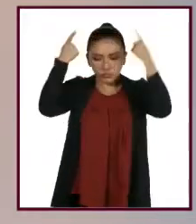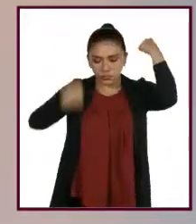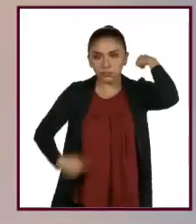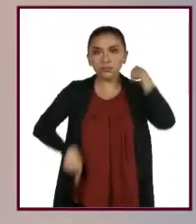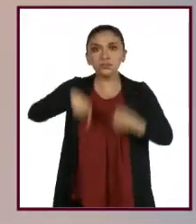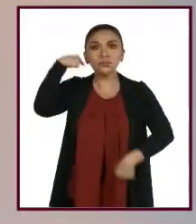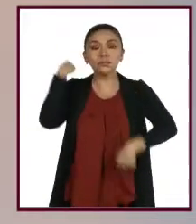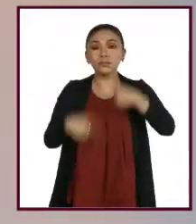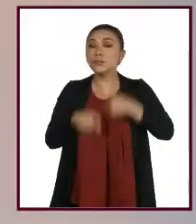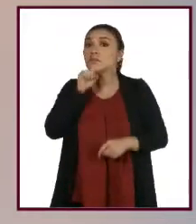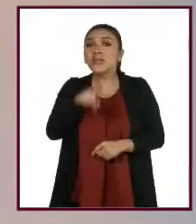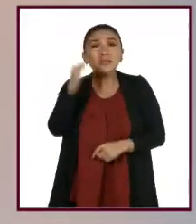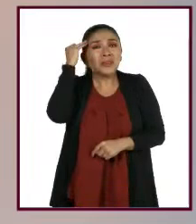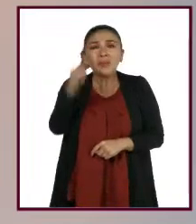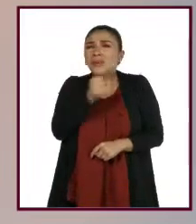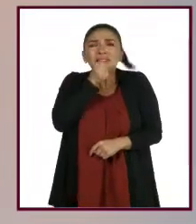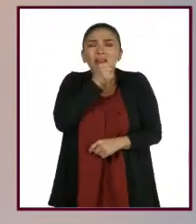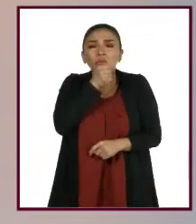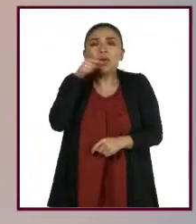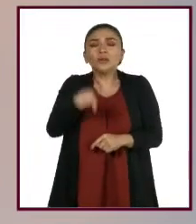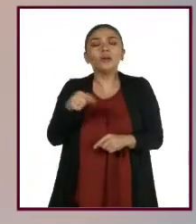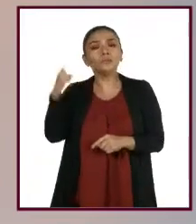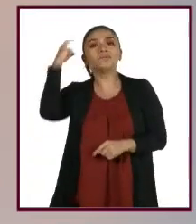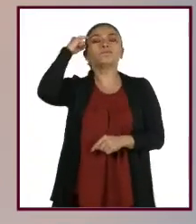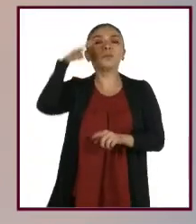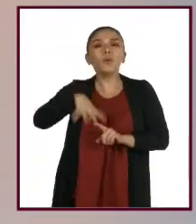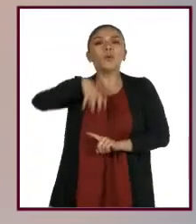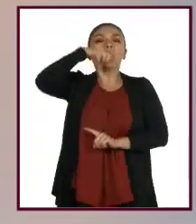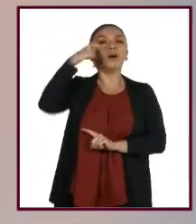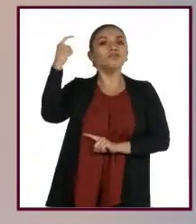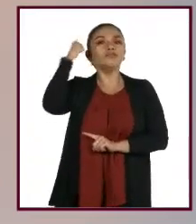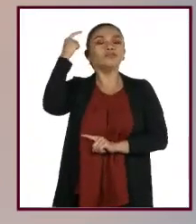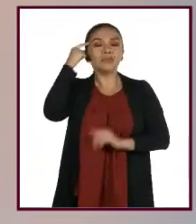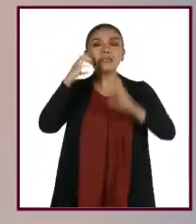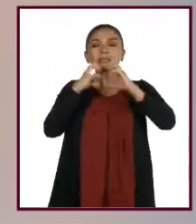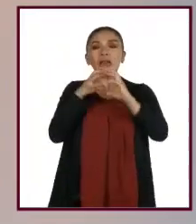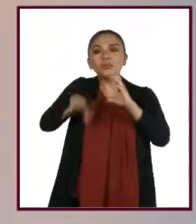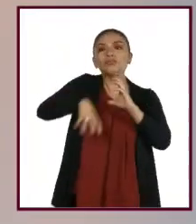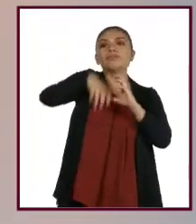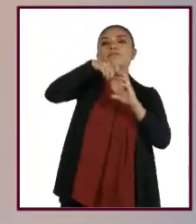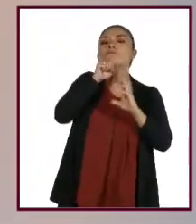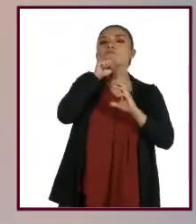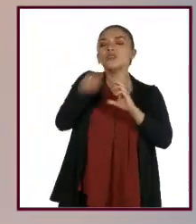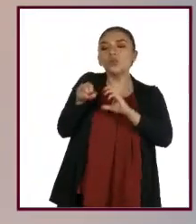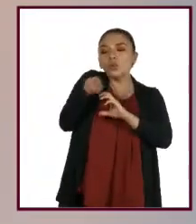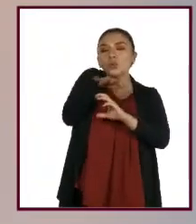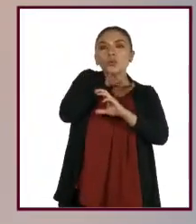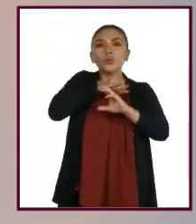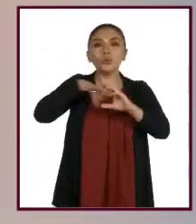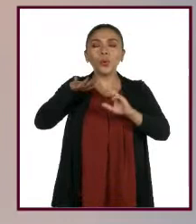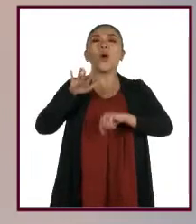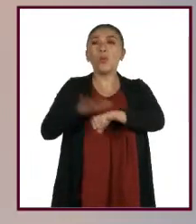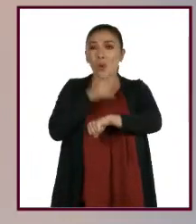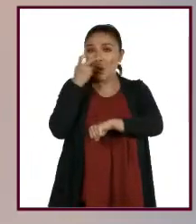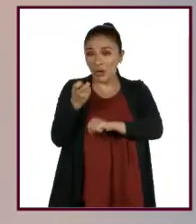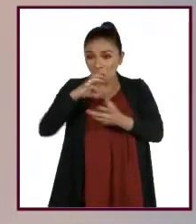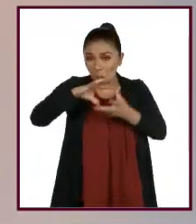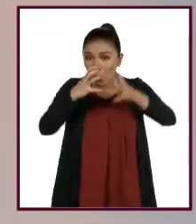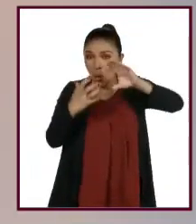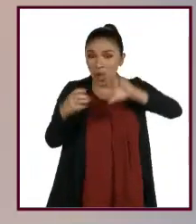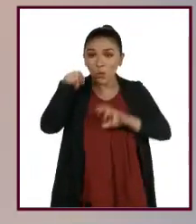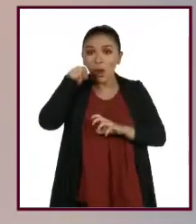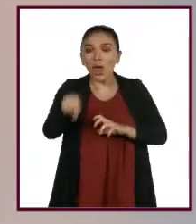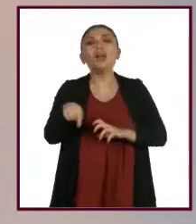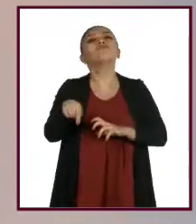en esos mismos segundos llega al sistema nervioso central y al cerebro. Por eso que este tipo de moléculas tengan